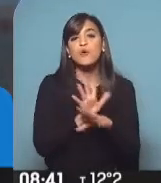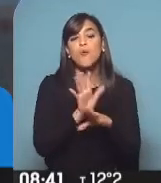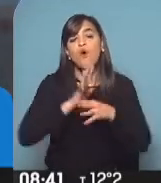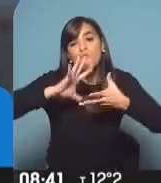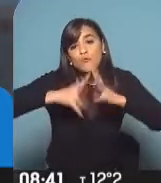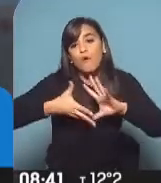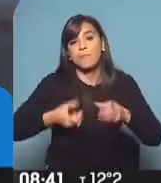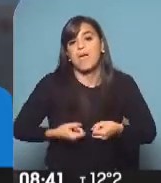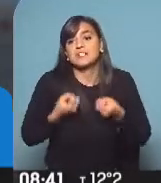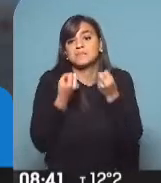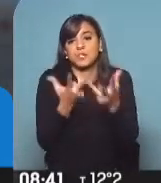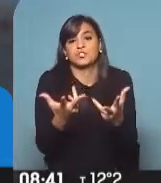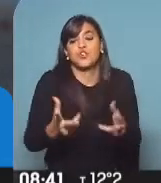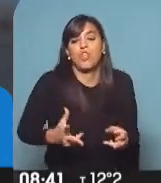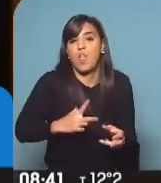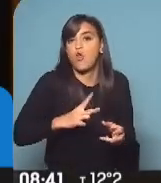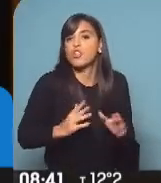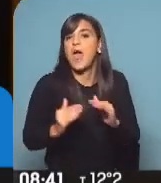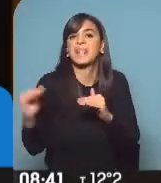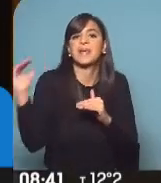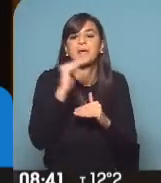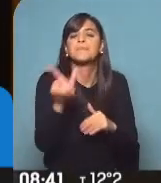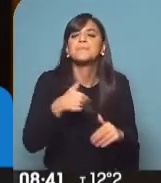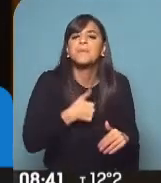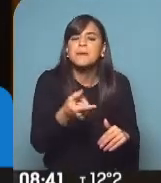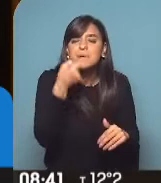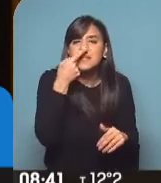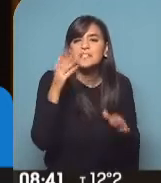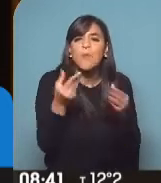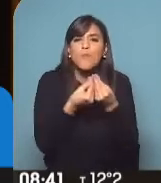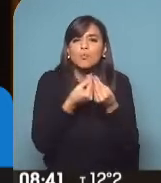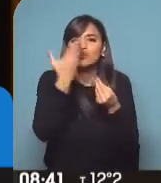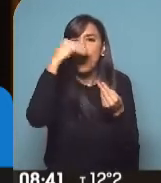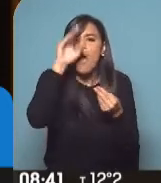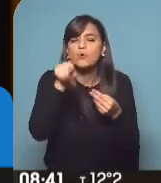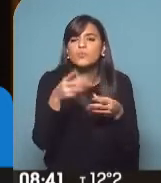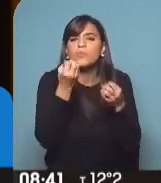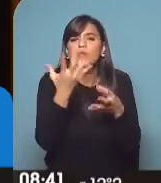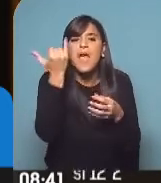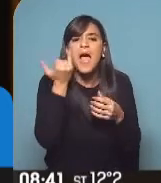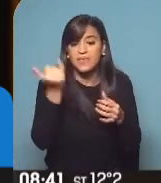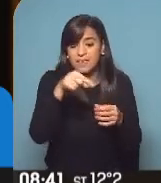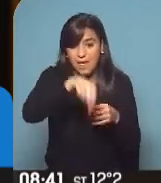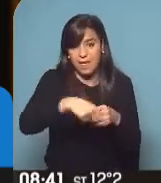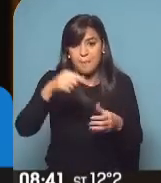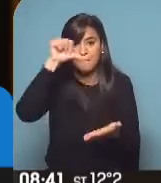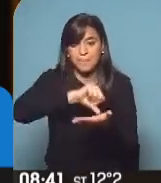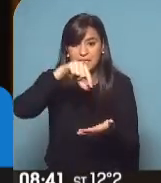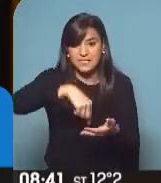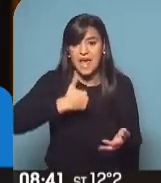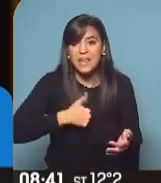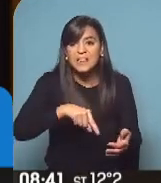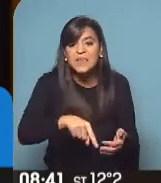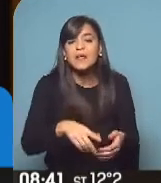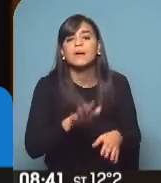forma de expresión de la oligarquía no si me interesaba mucho esta figura porque hay un rasgo muy particular de nuestro país que es que